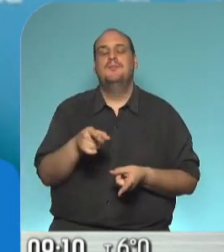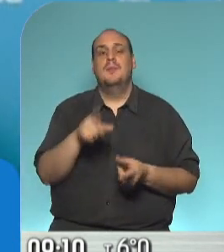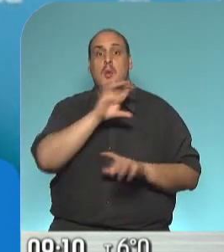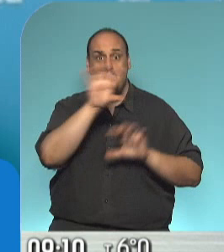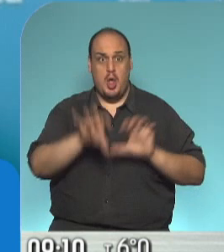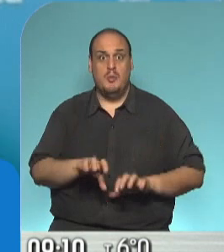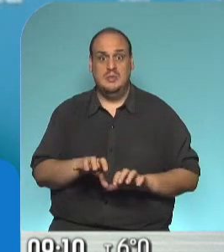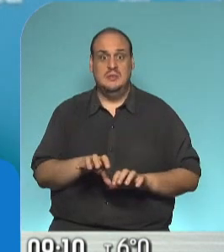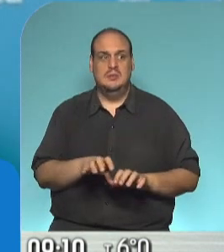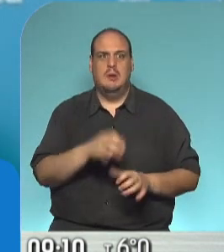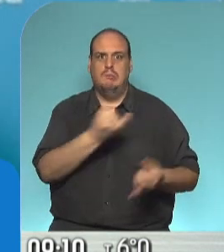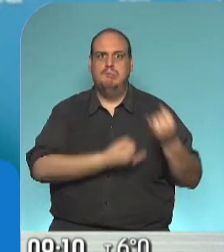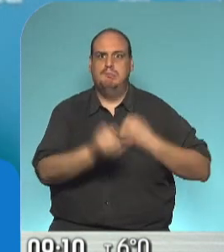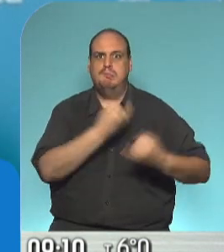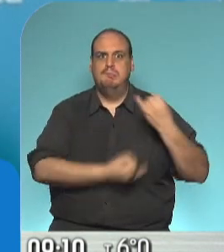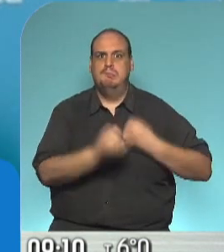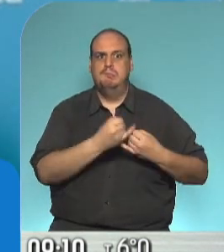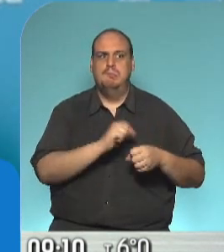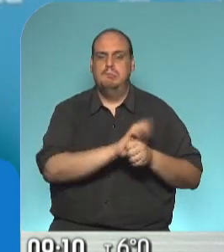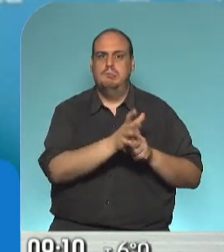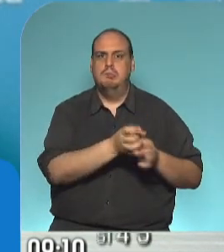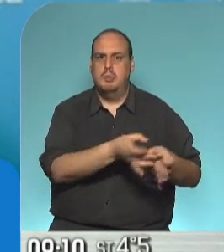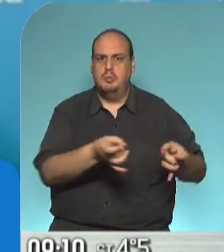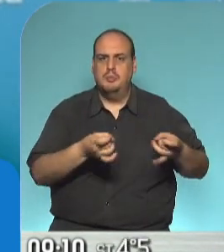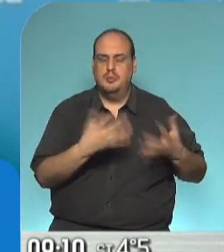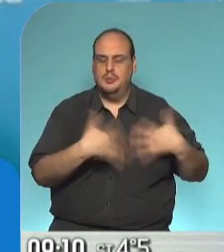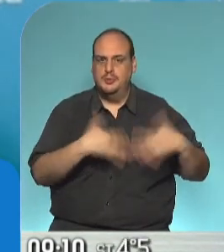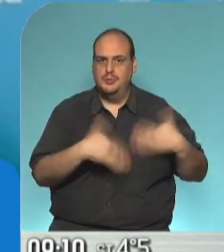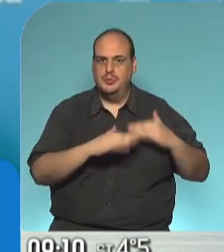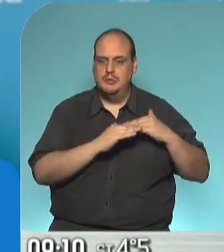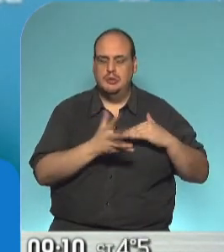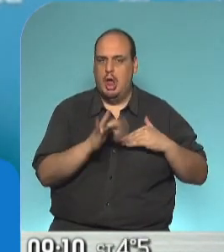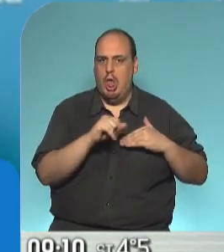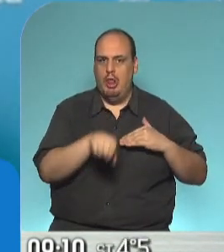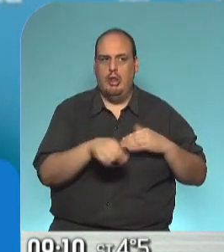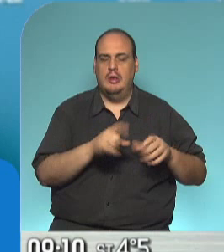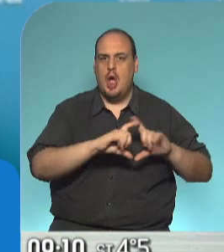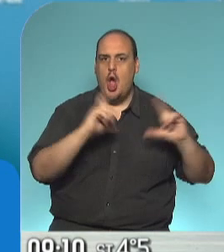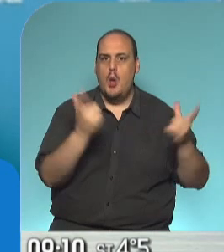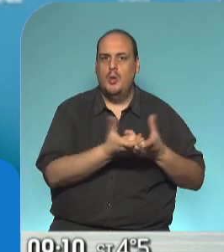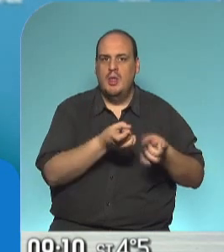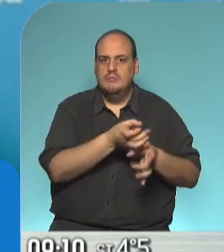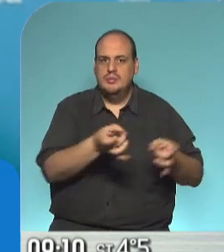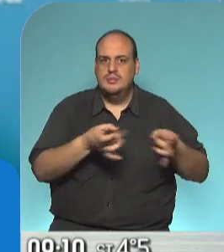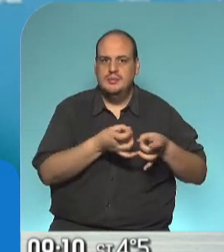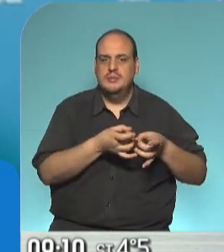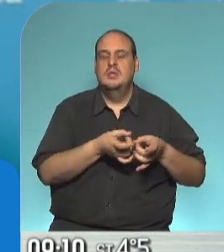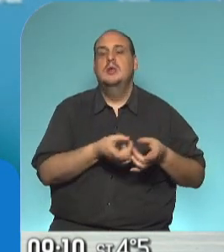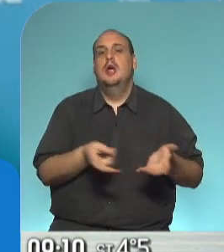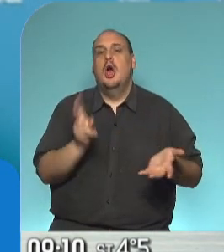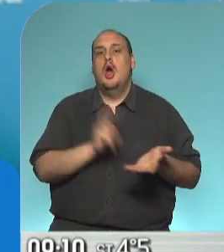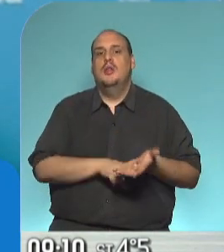que siguen notificando nuevos casos en forma persistente todos los días con transmisión comunitaria. De vuelta a